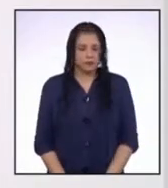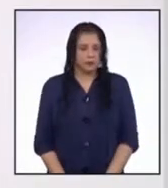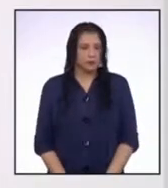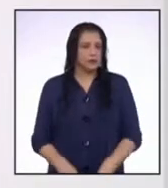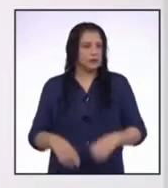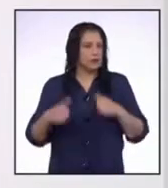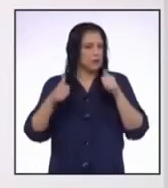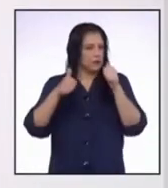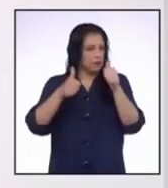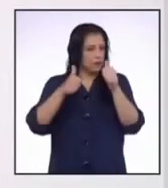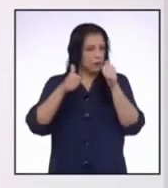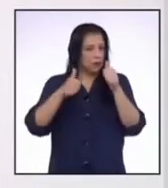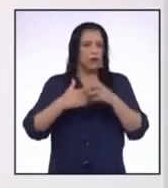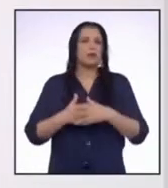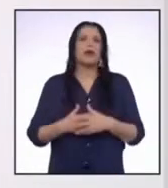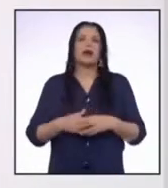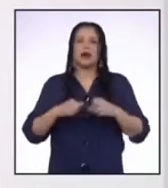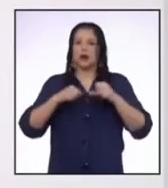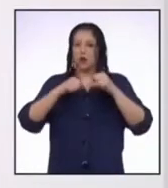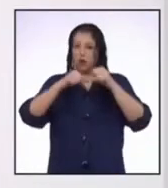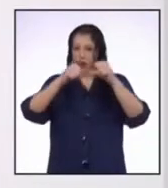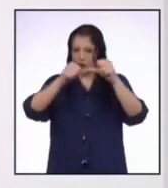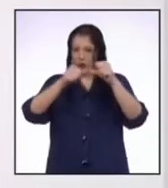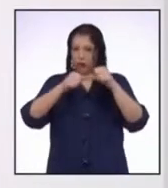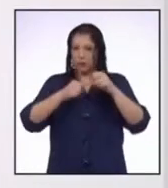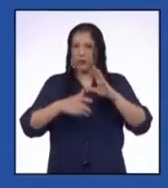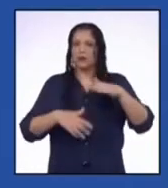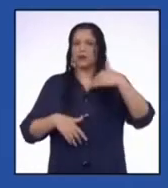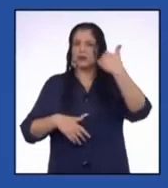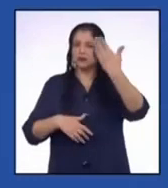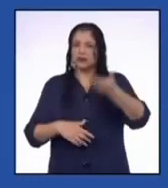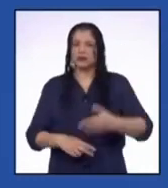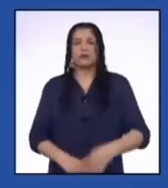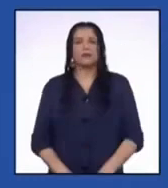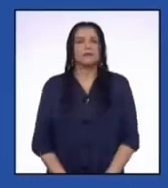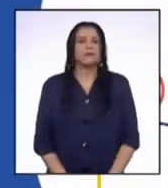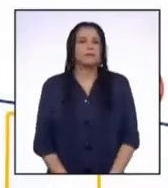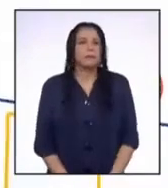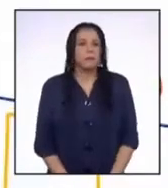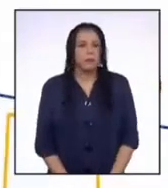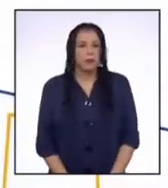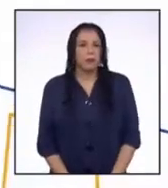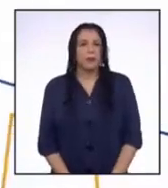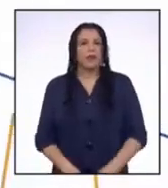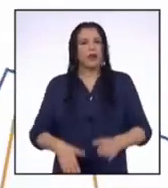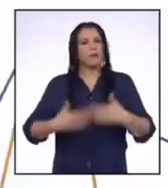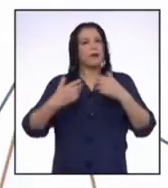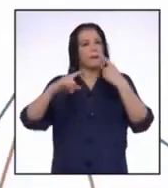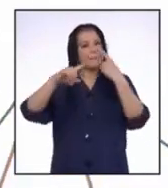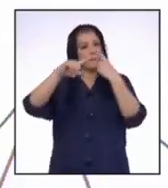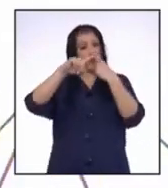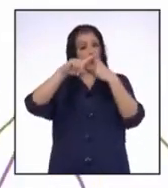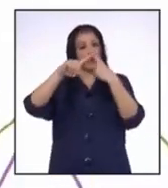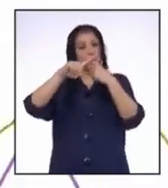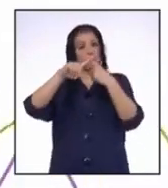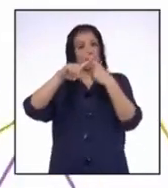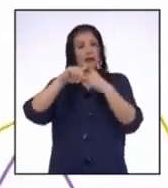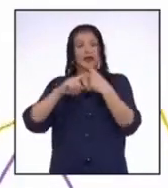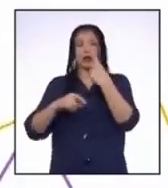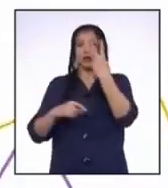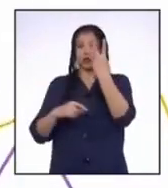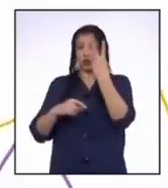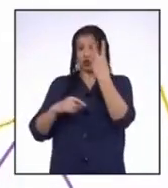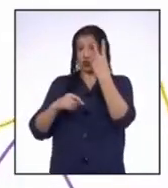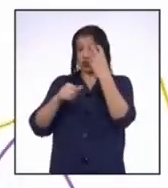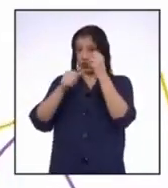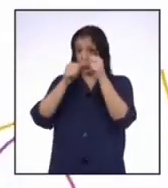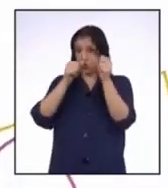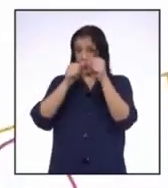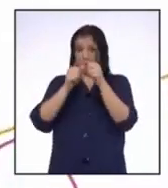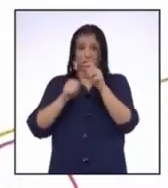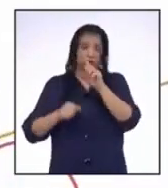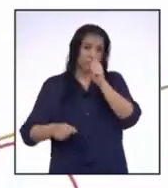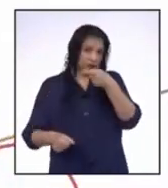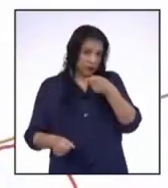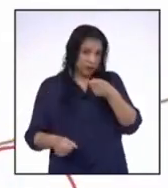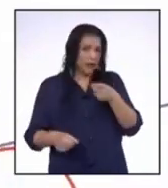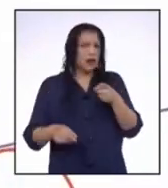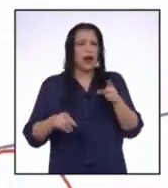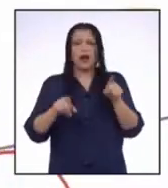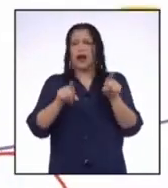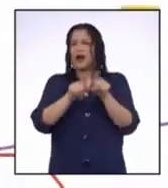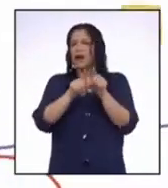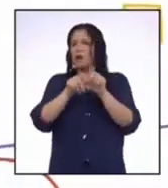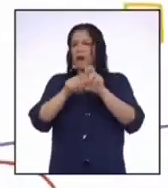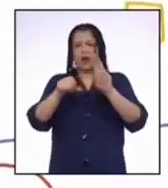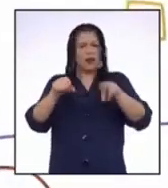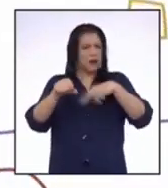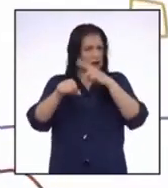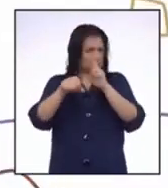Muy bien, Miluska. Sigamos con el siguiente caso. Para multiplicar dos números decimales se multiplican los números como si